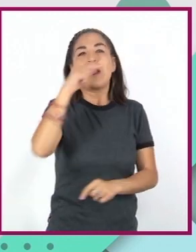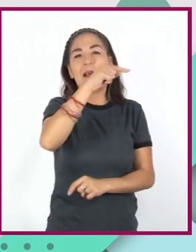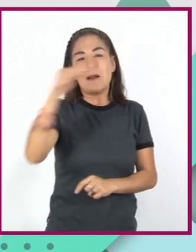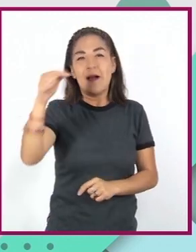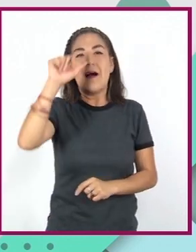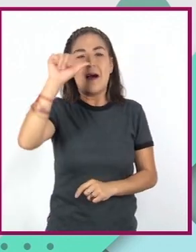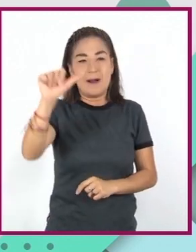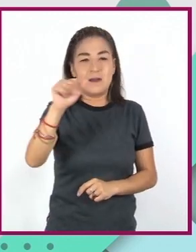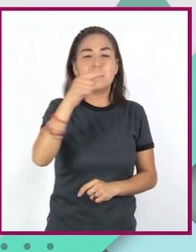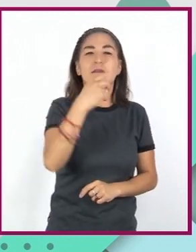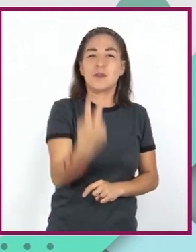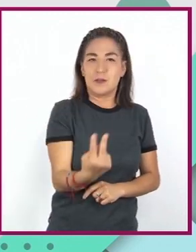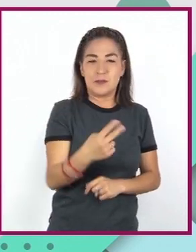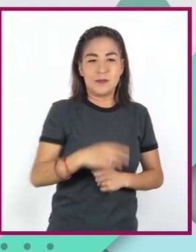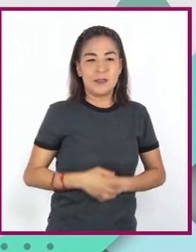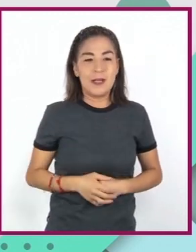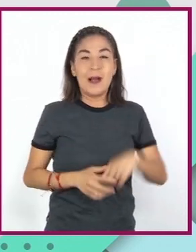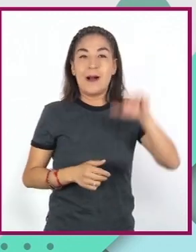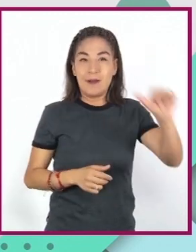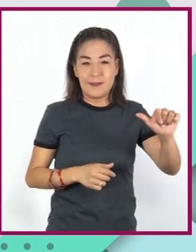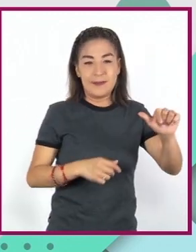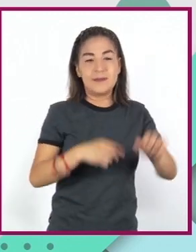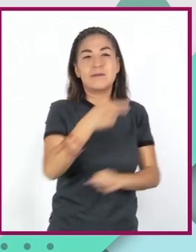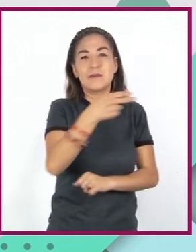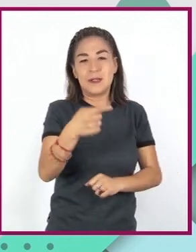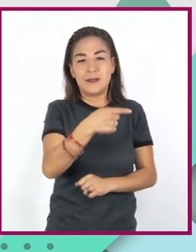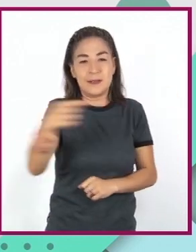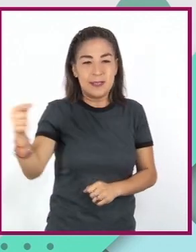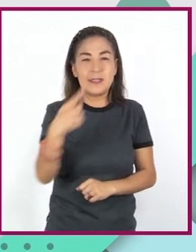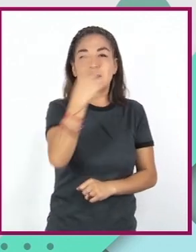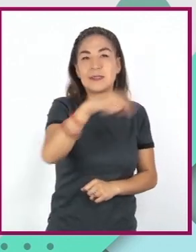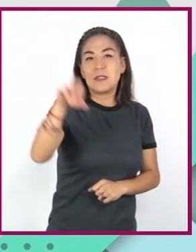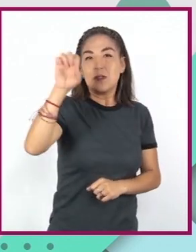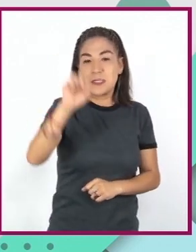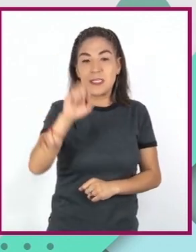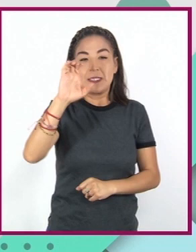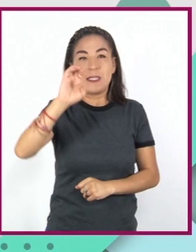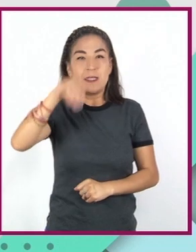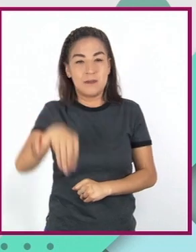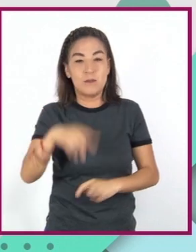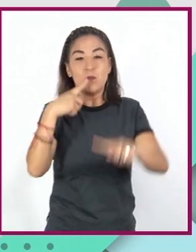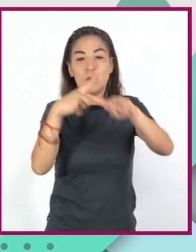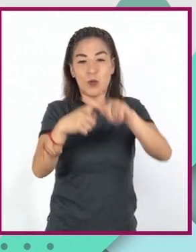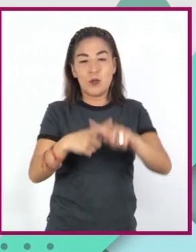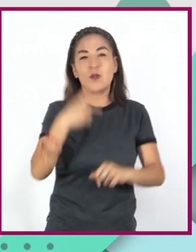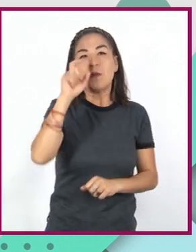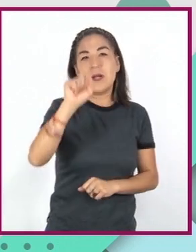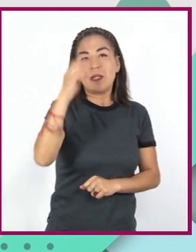entre 2. El área es igual a 160 centímetros por